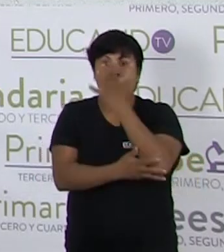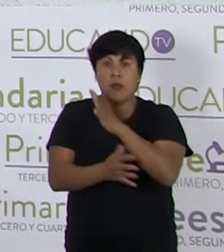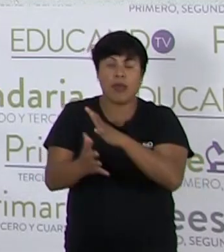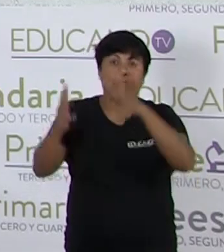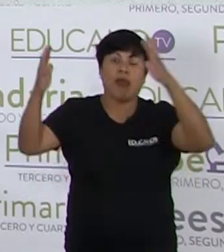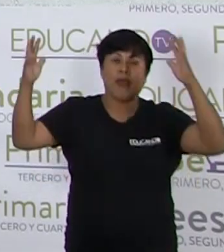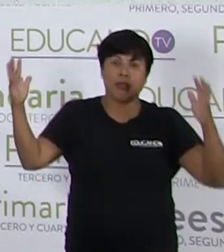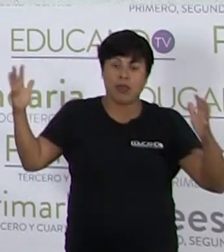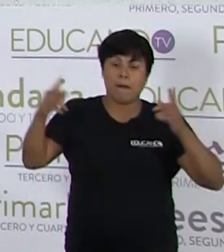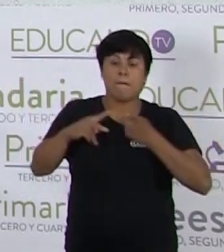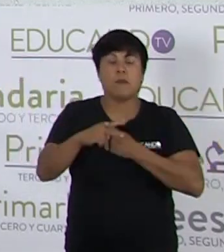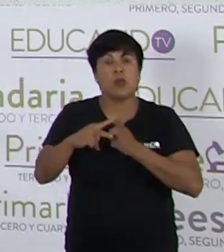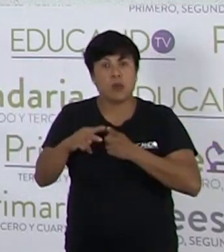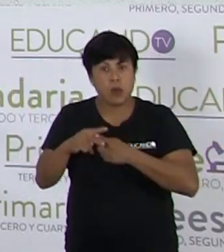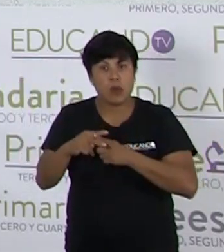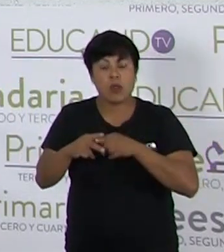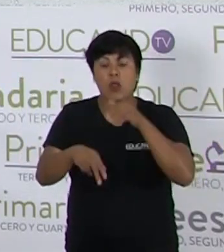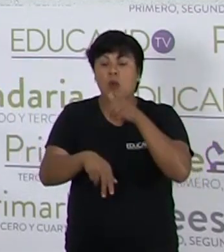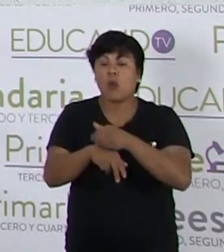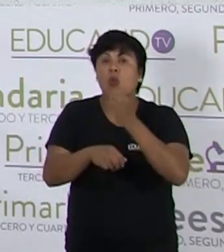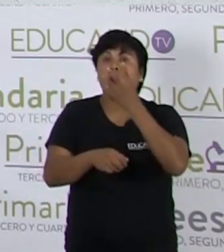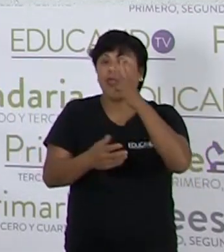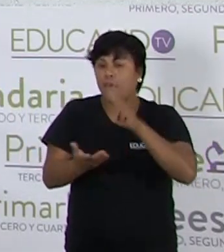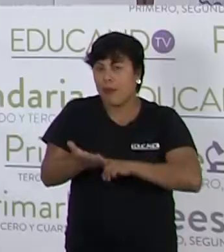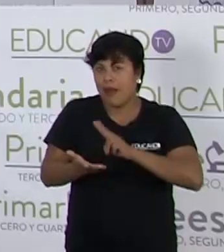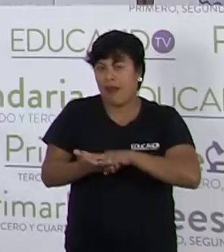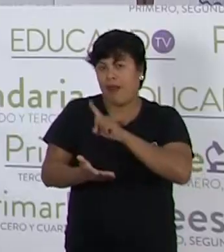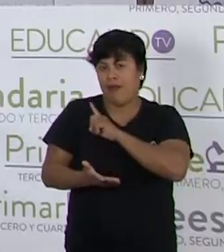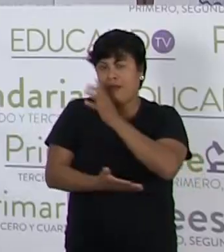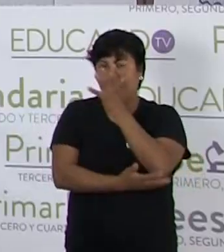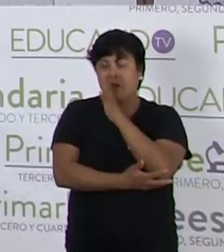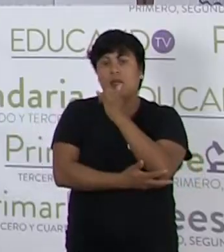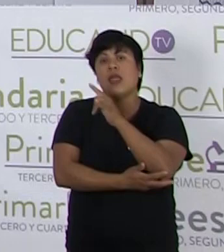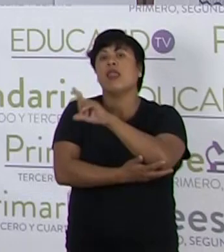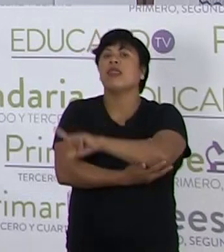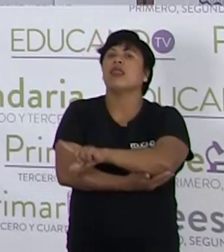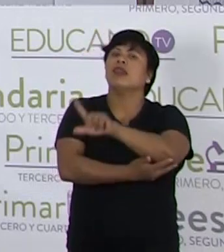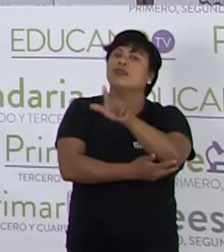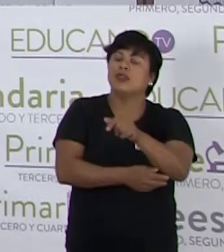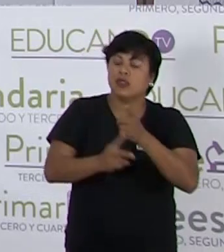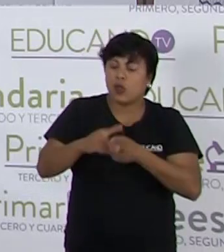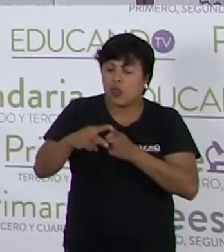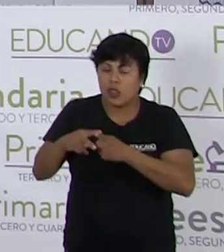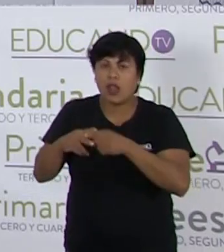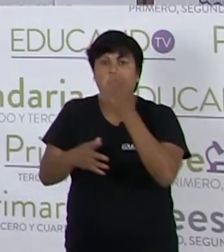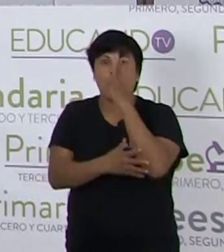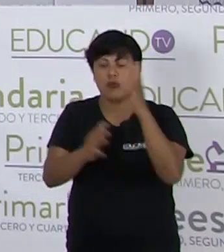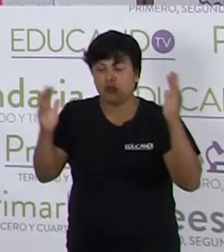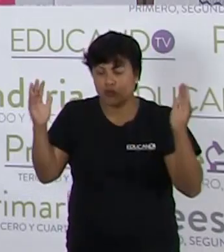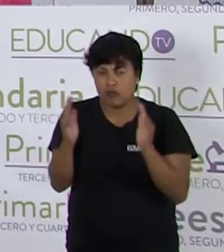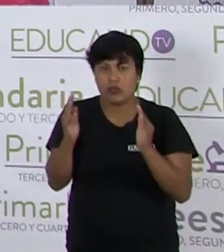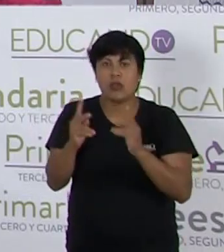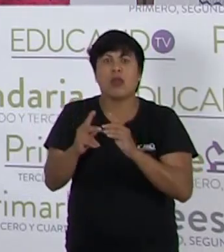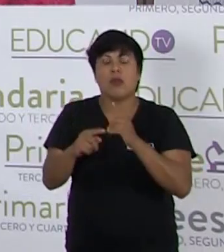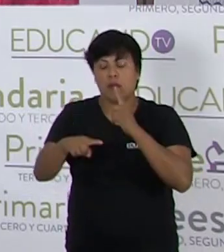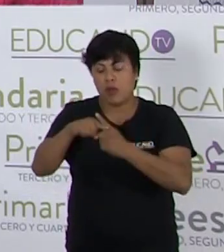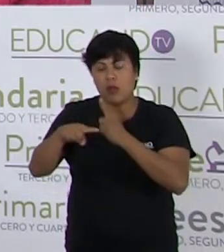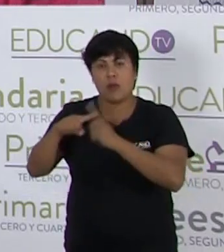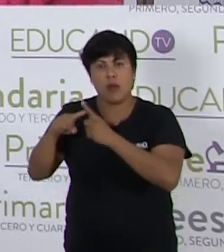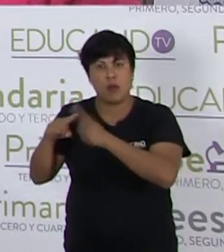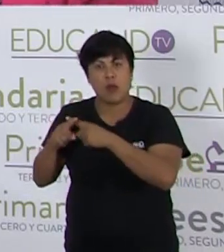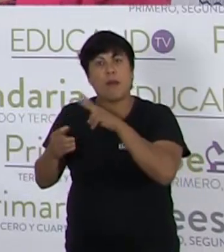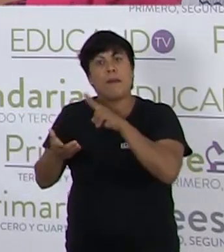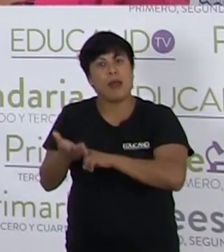grandes, multiplicarlos por el valor y después contar los pequeños, multiplicarlos por